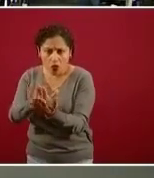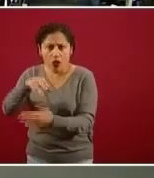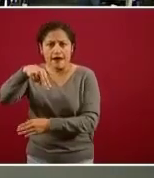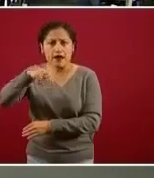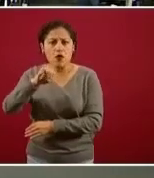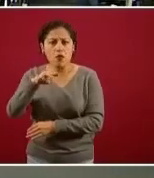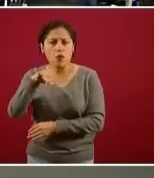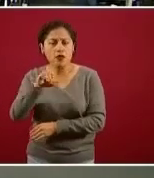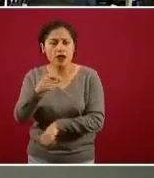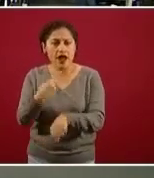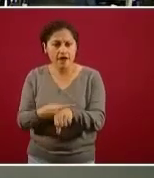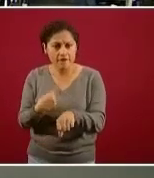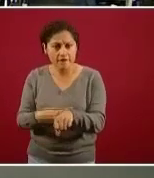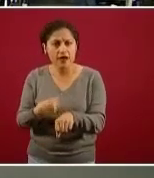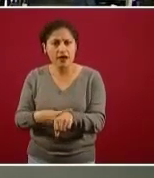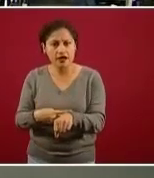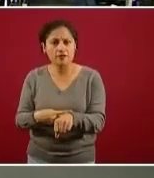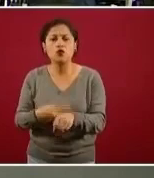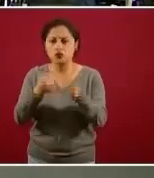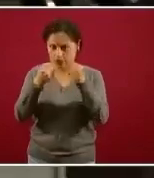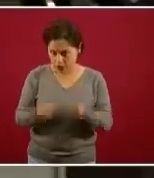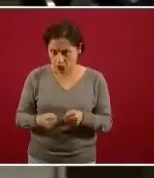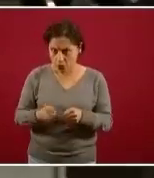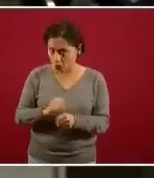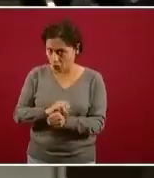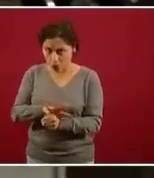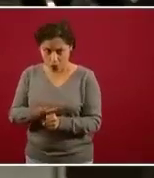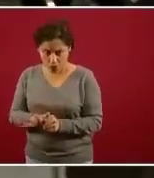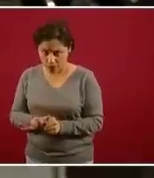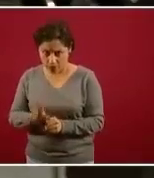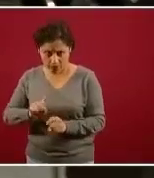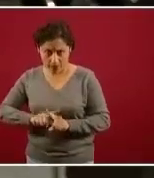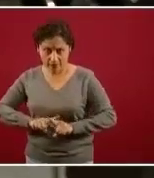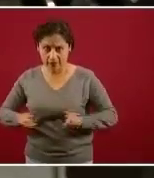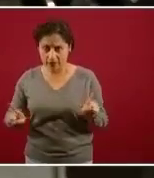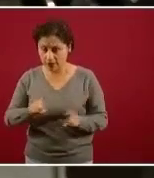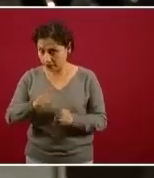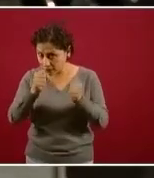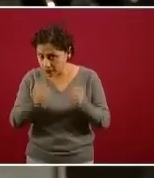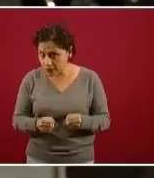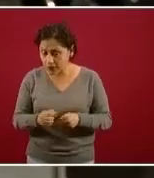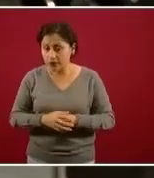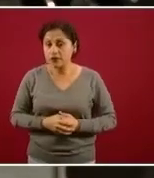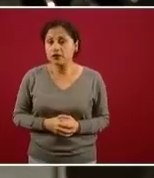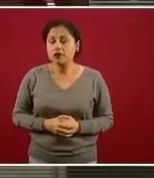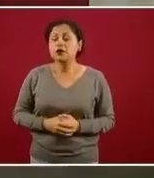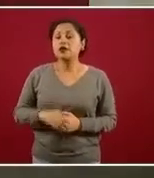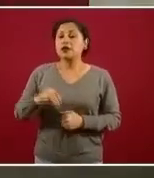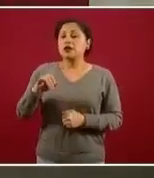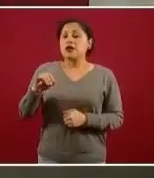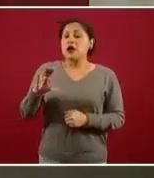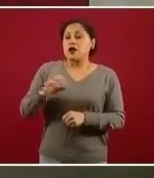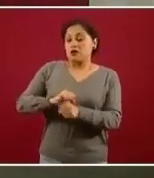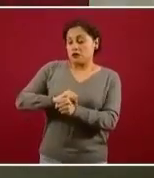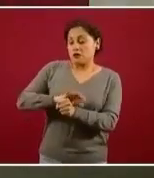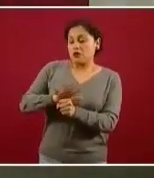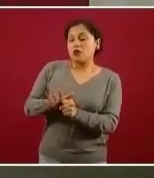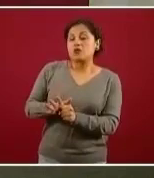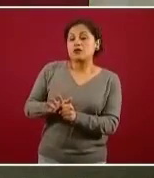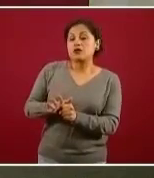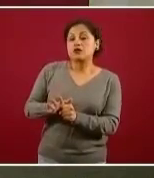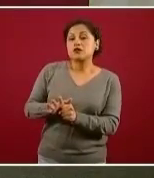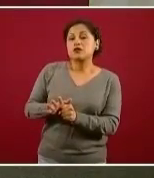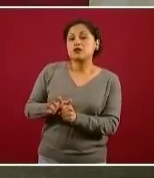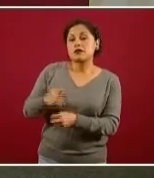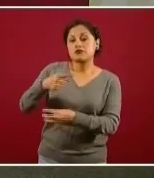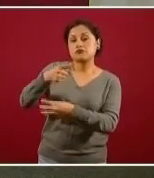por neumonía y lo que es COVID o fallecimiento por COVID es así? COVID es una enfermedad que tiene 3